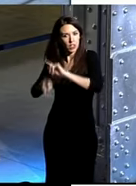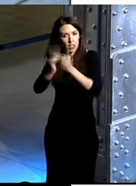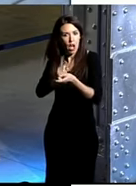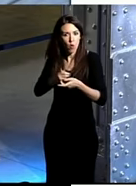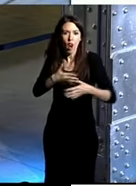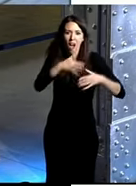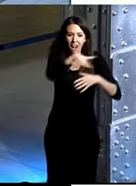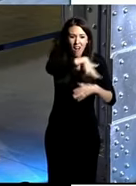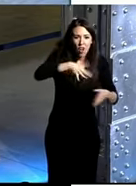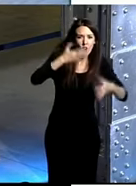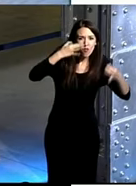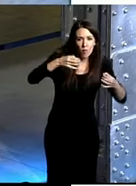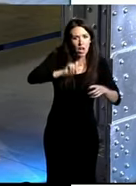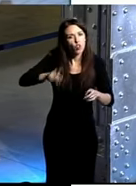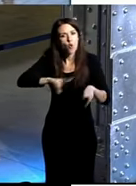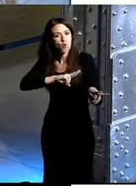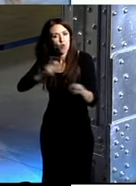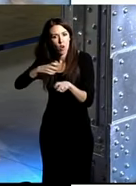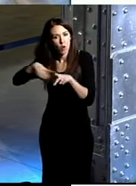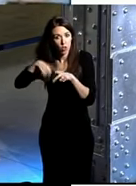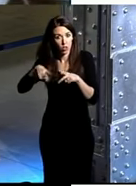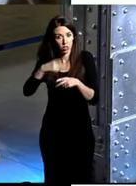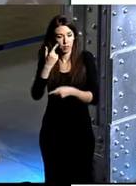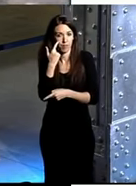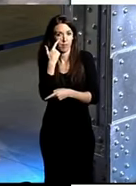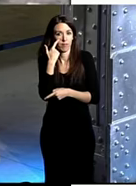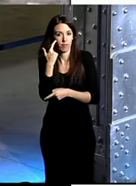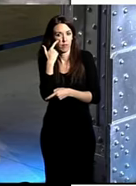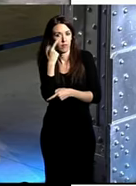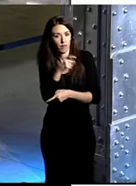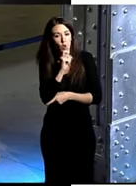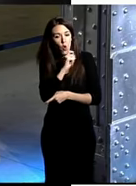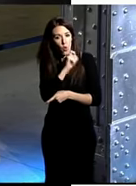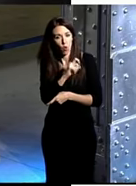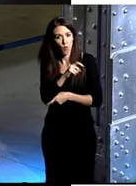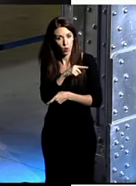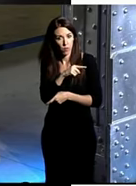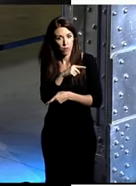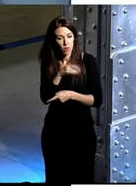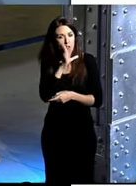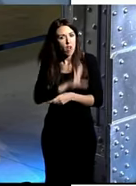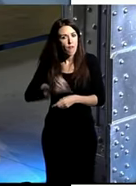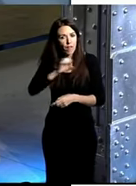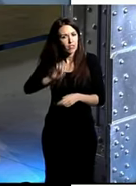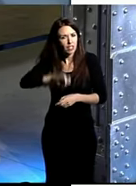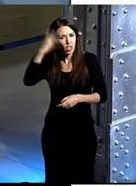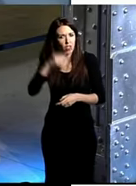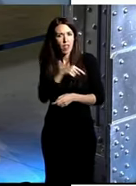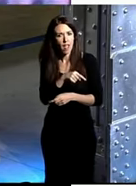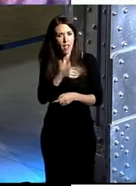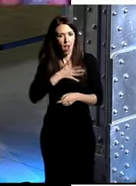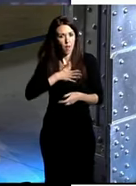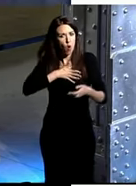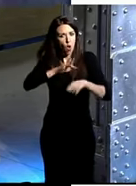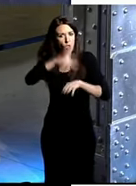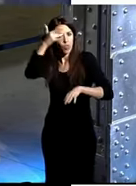entornos formales ámbitos nuevos. Y nos encontramos con estas polarizaciones, ¿no? Es fantástica esta idea, ¿no? De